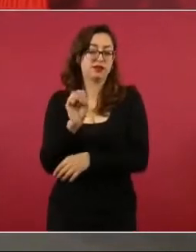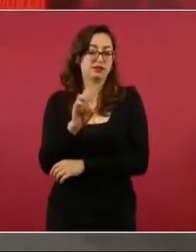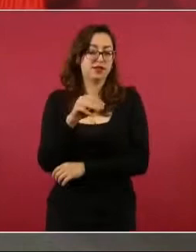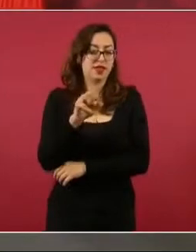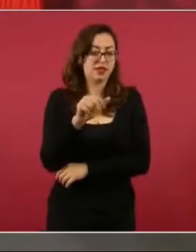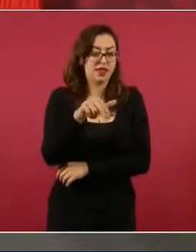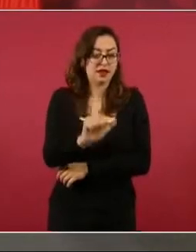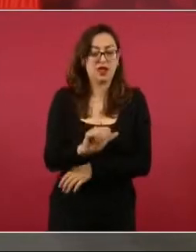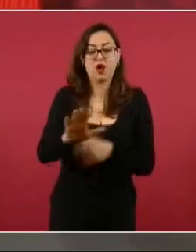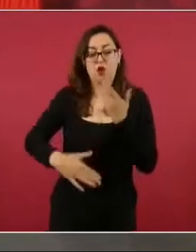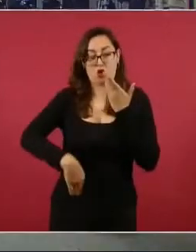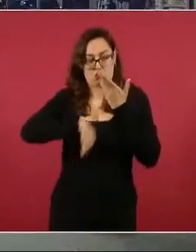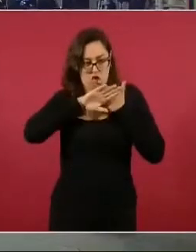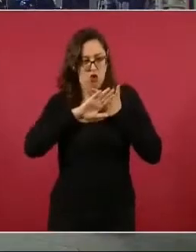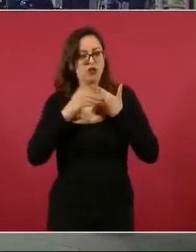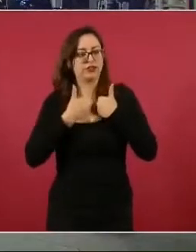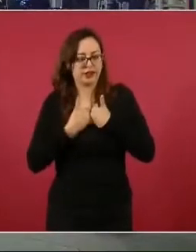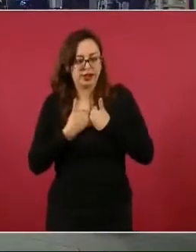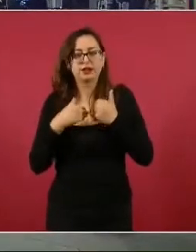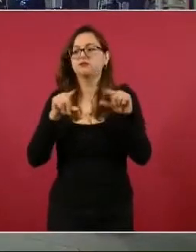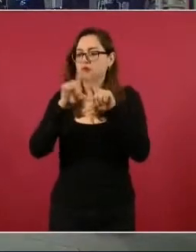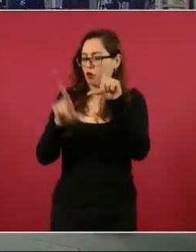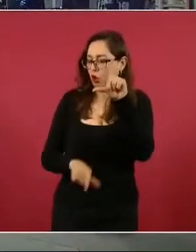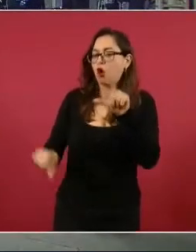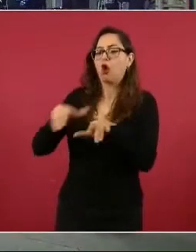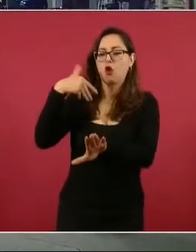que representamos y a la transformación.